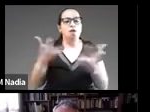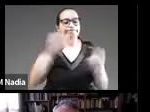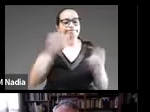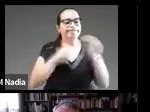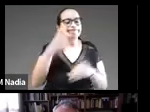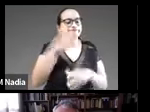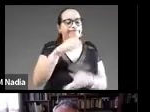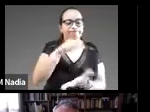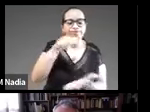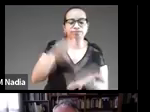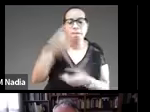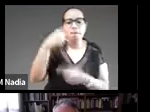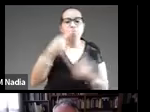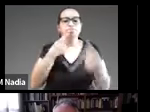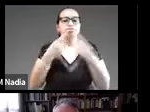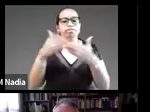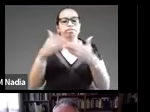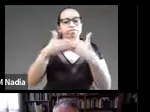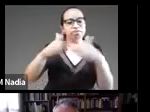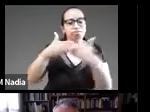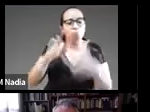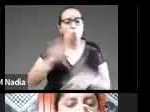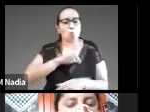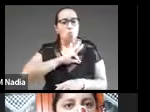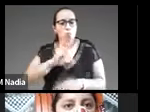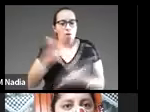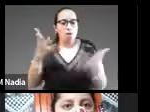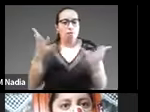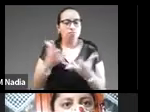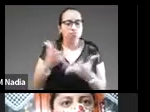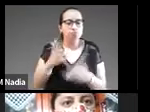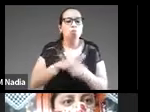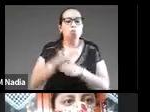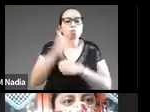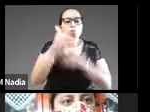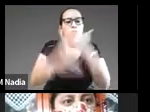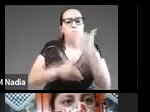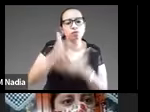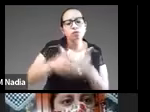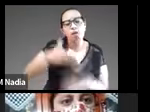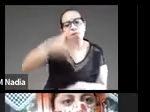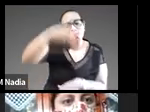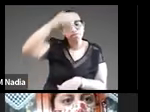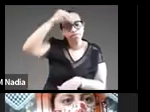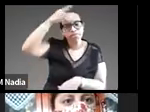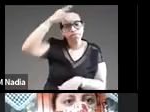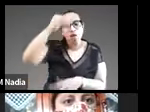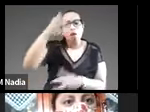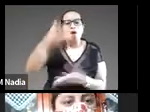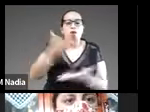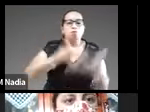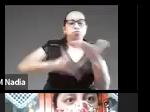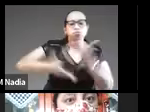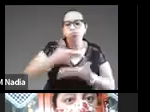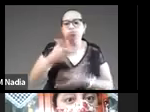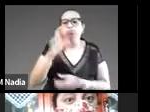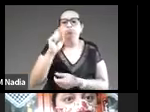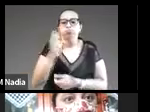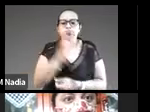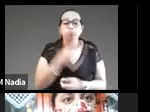el diálogo abierto que nos permiten llevar a cabo procesos de aprendizaje colaborativo y significativo,